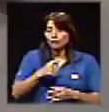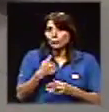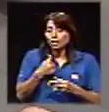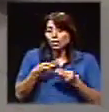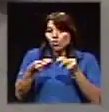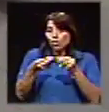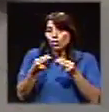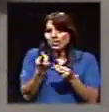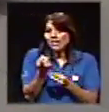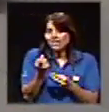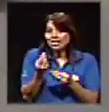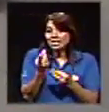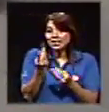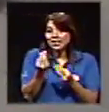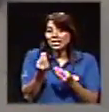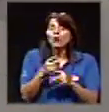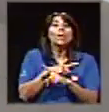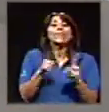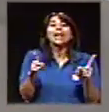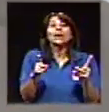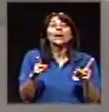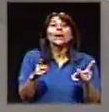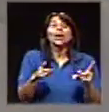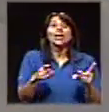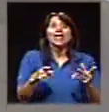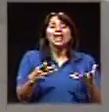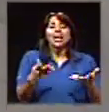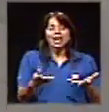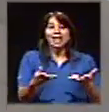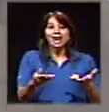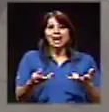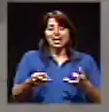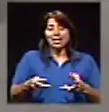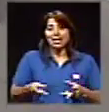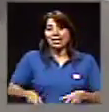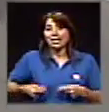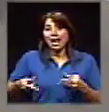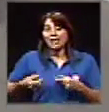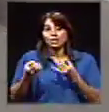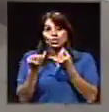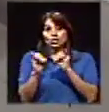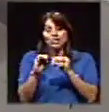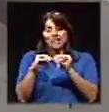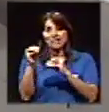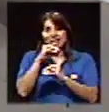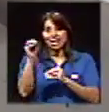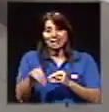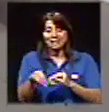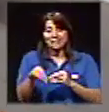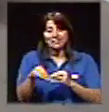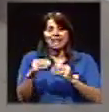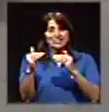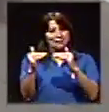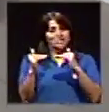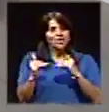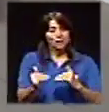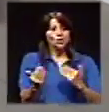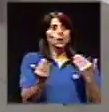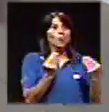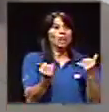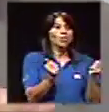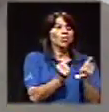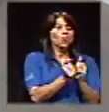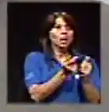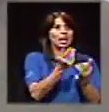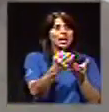el gasto es inferior el gasto sin intereses y servicio de la deuda es inferior al ingreso